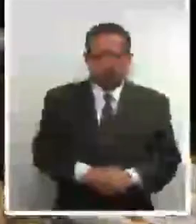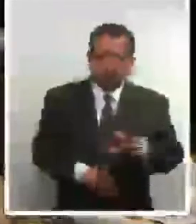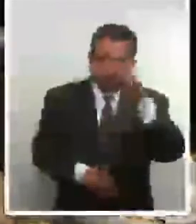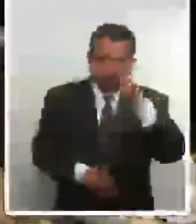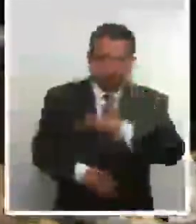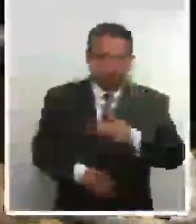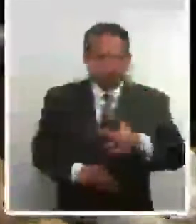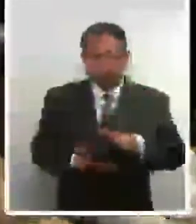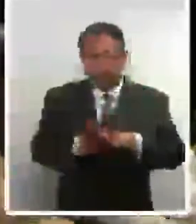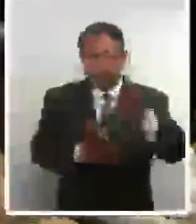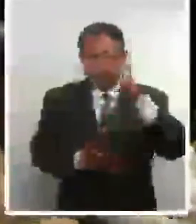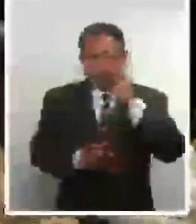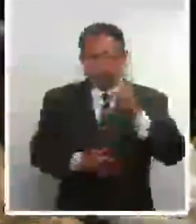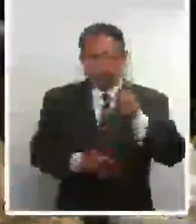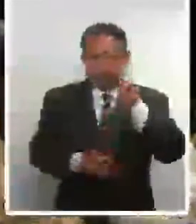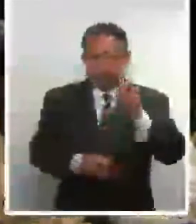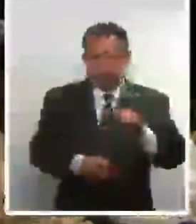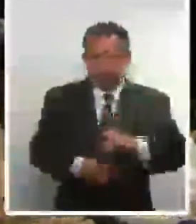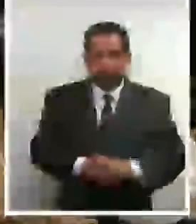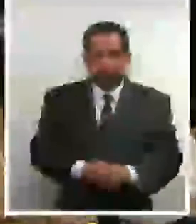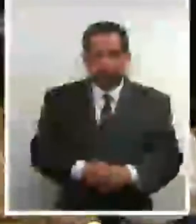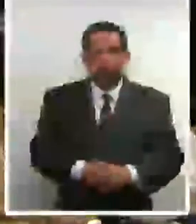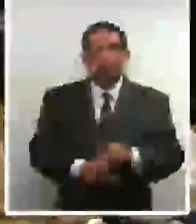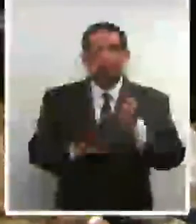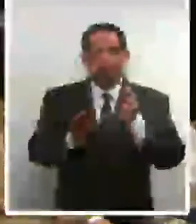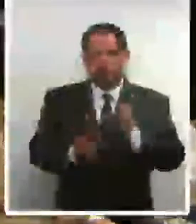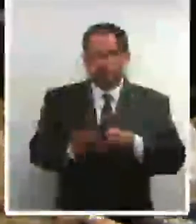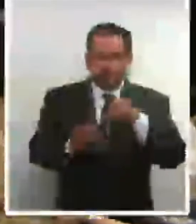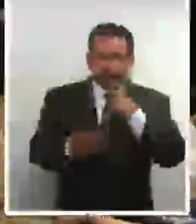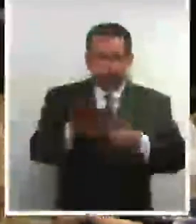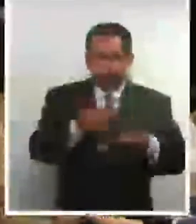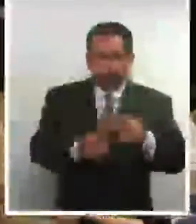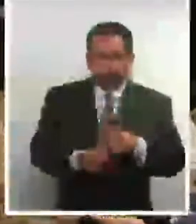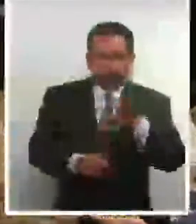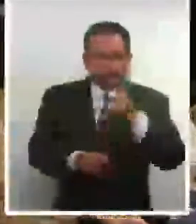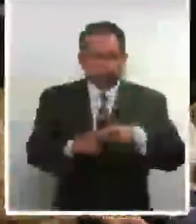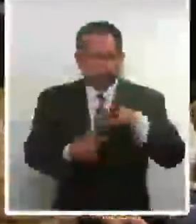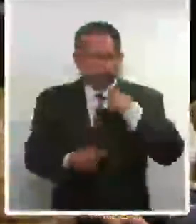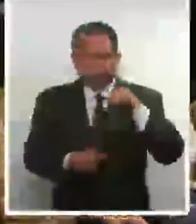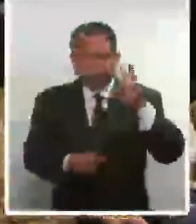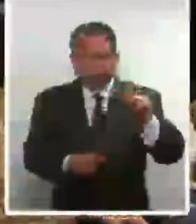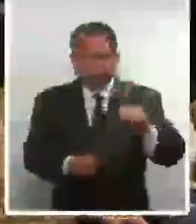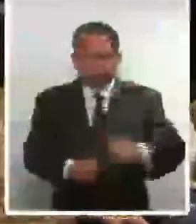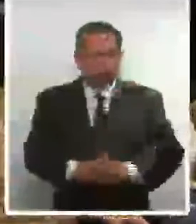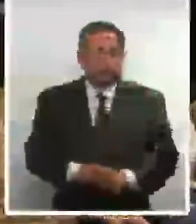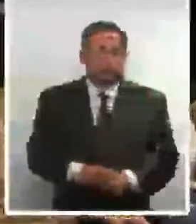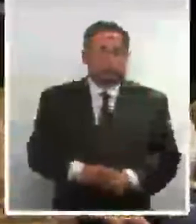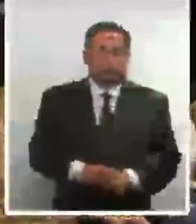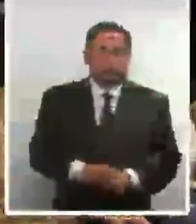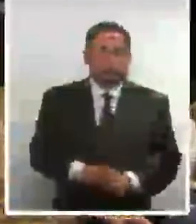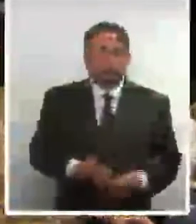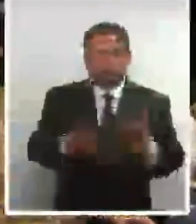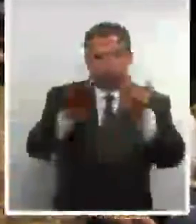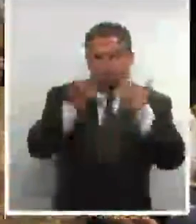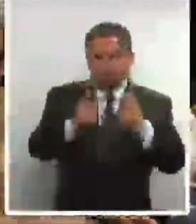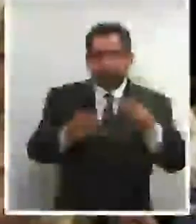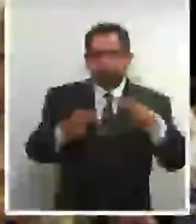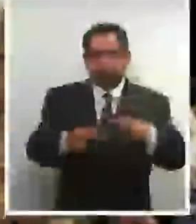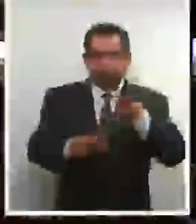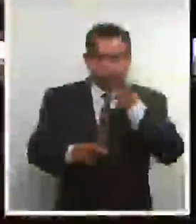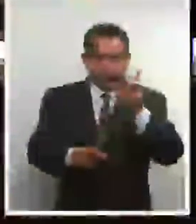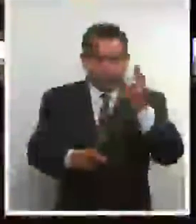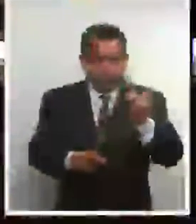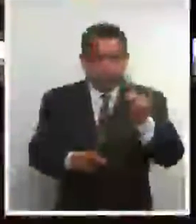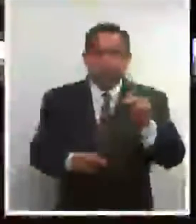Señor presidente, mayoría por la afirmativa. Se admite a discusión. Oradores en contra. Al no haber registro de oradores